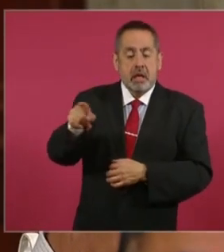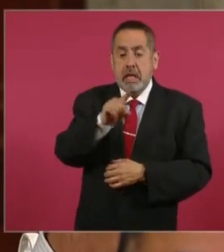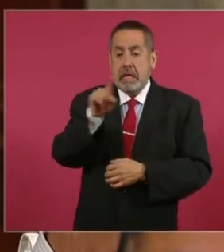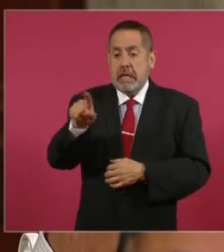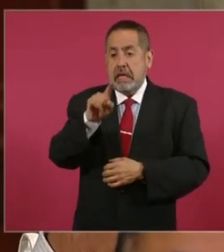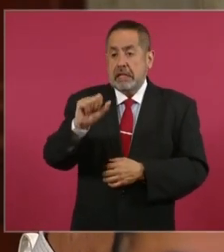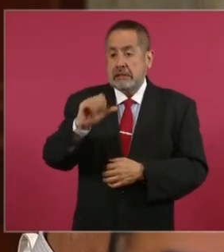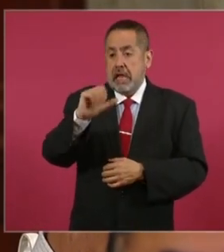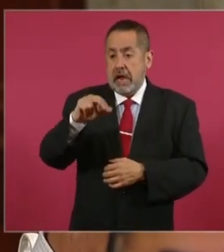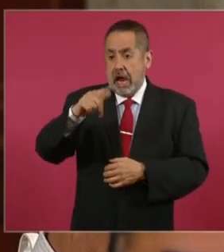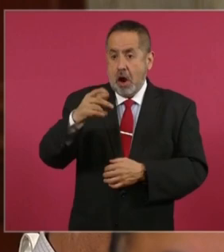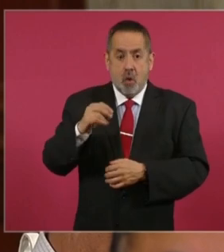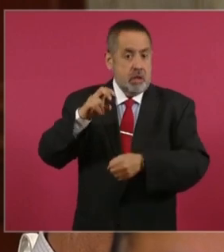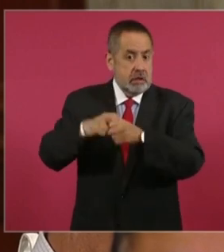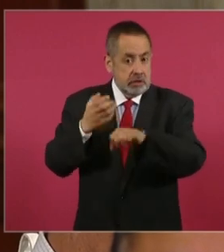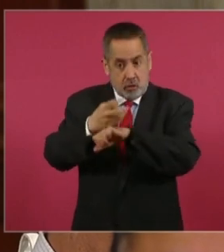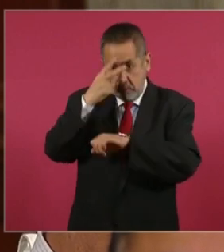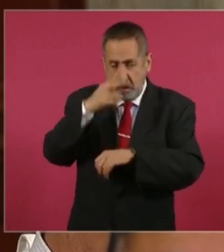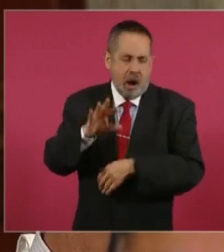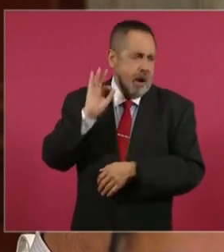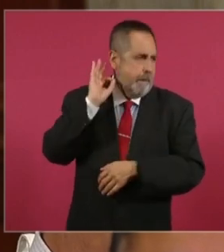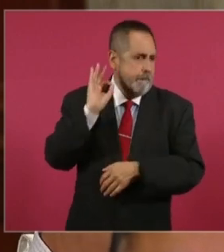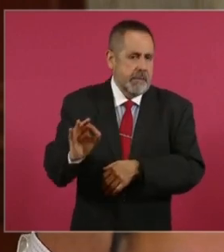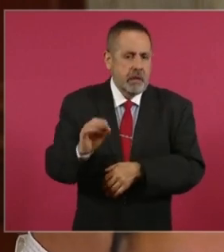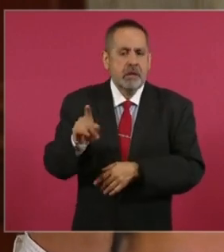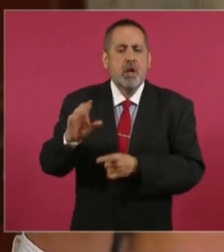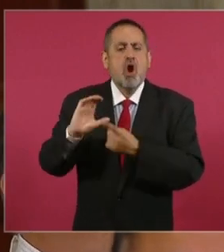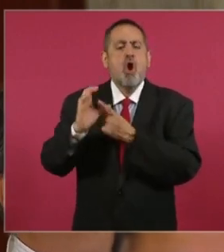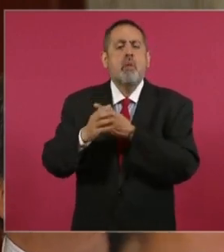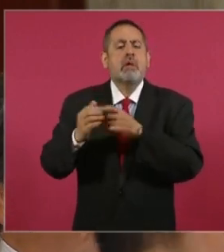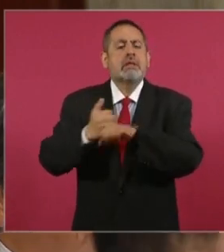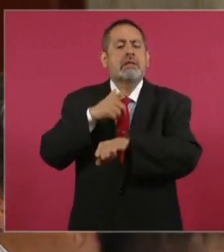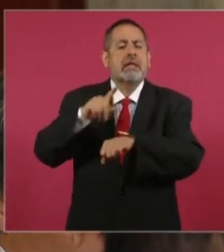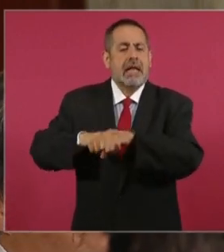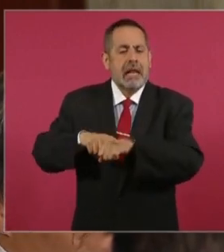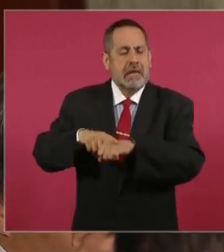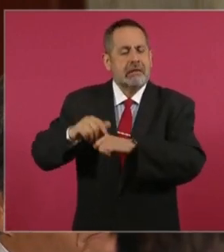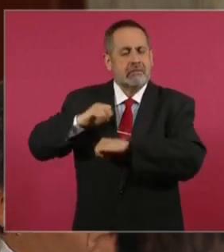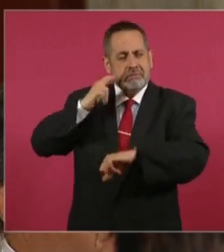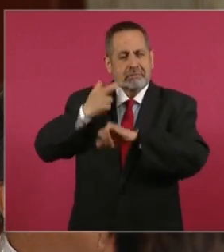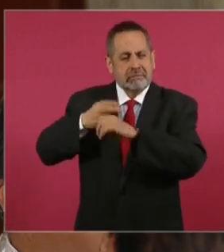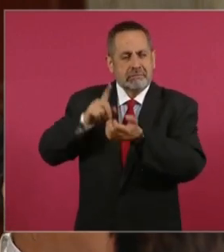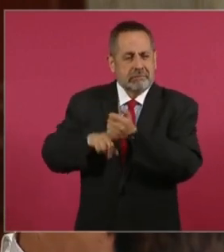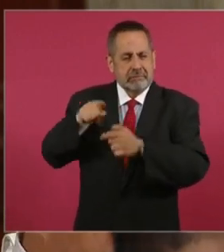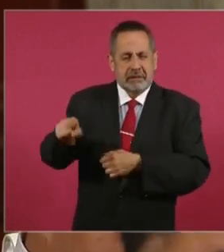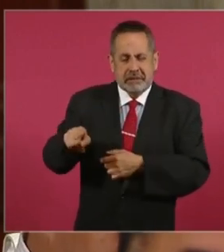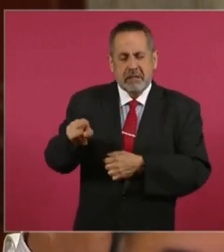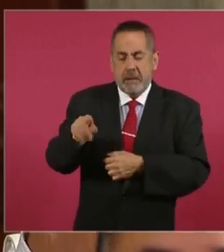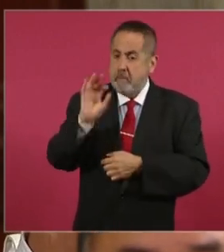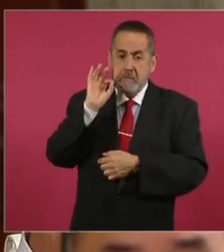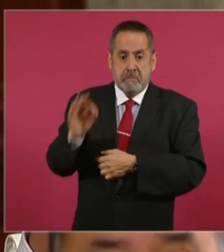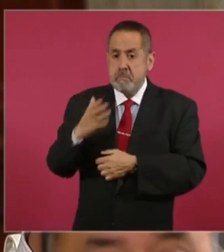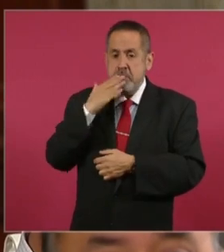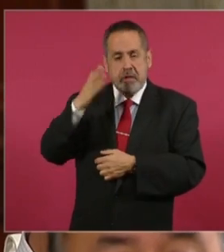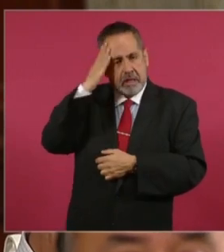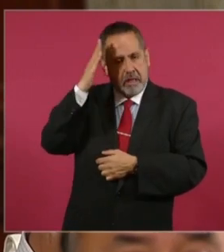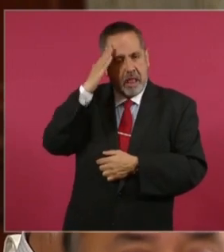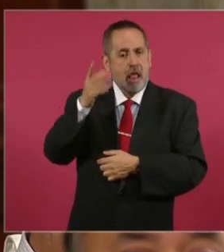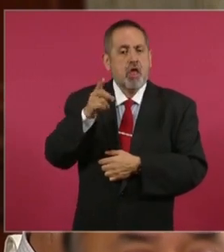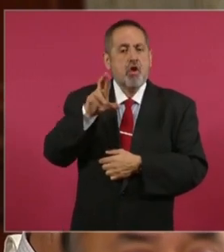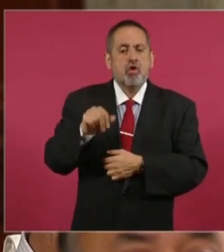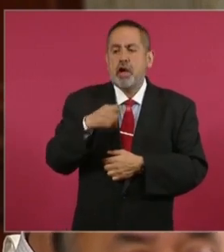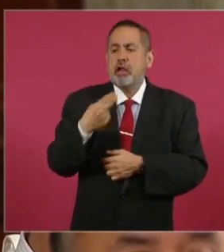Sacango, Estado de México, a cargo de la Comisión Estatal de Parques Naturales y de la Fauna, CEPANAF, dirigido por la